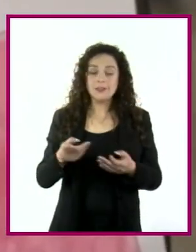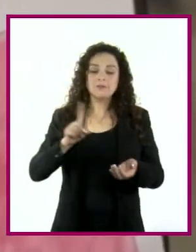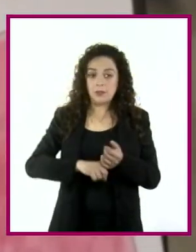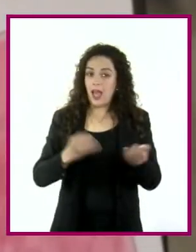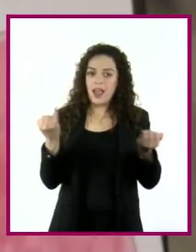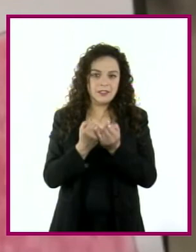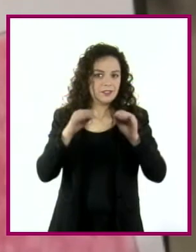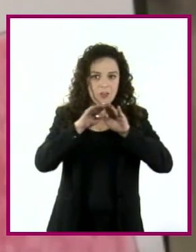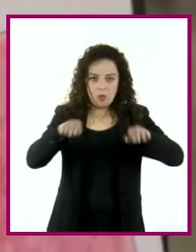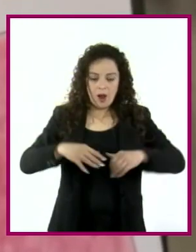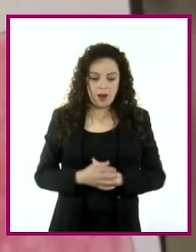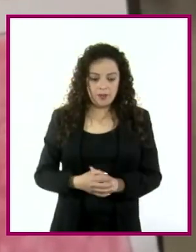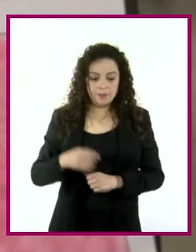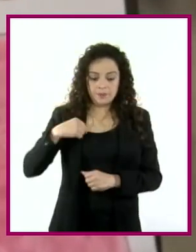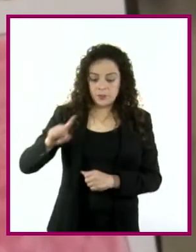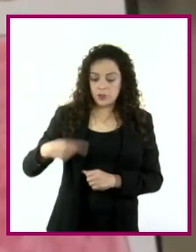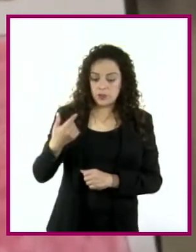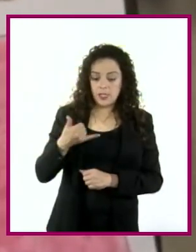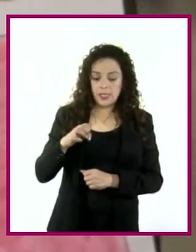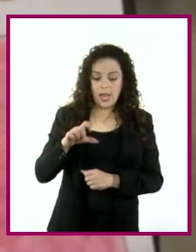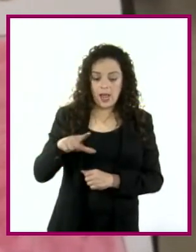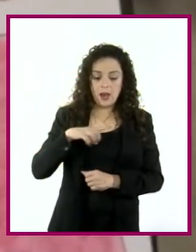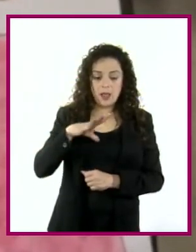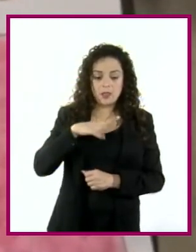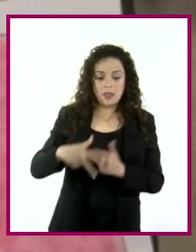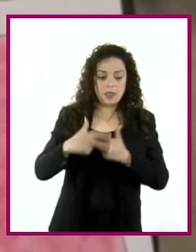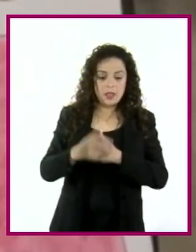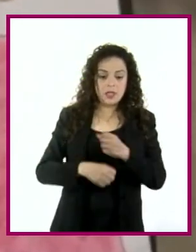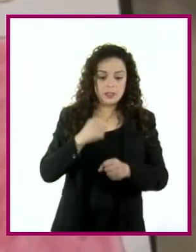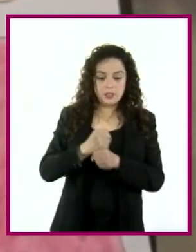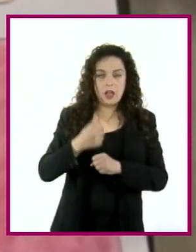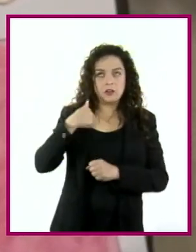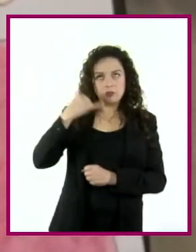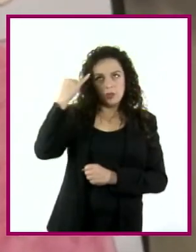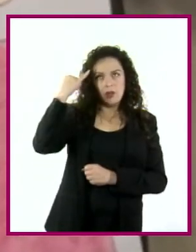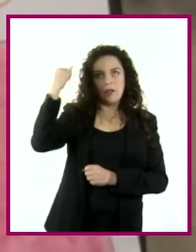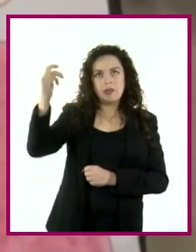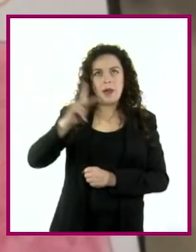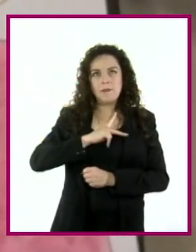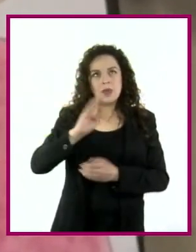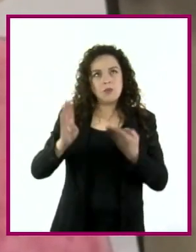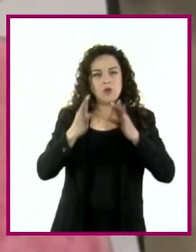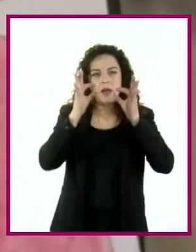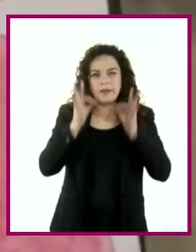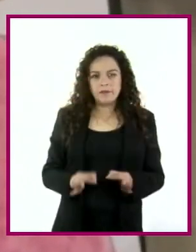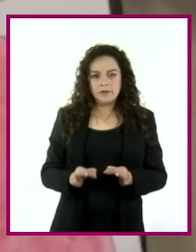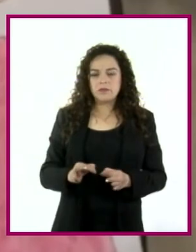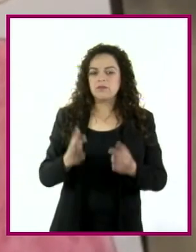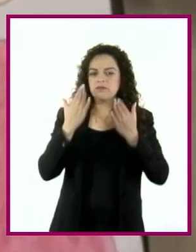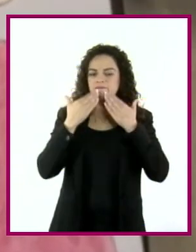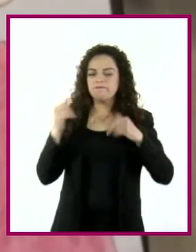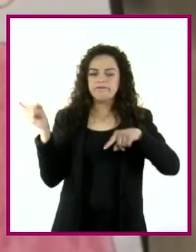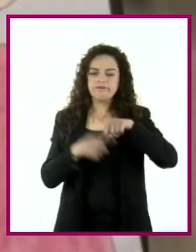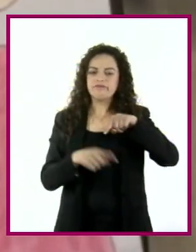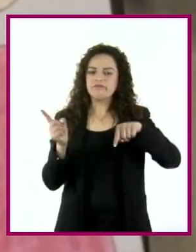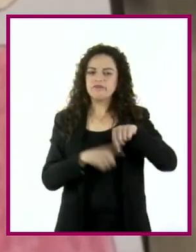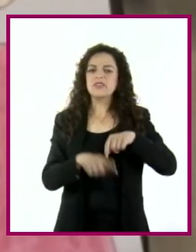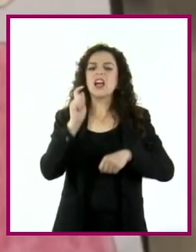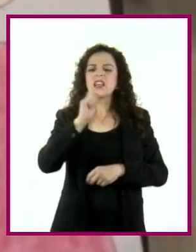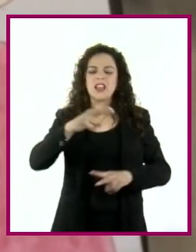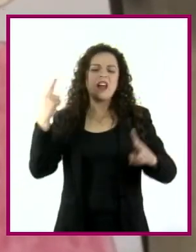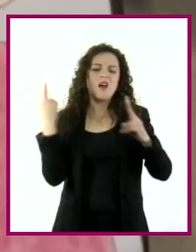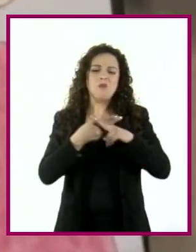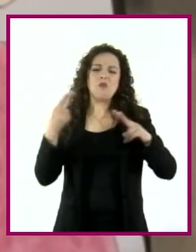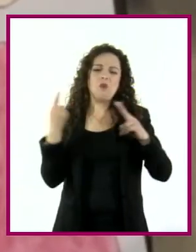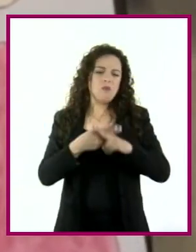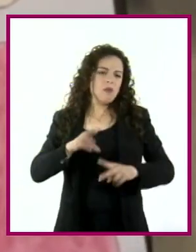Yael y tengo 13 años y mi mundo ideal es en el que no existan más asesinatos de odio, que las